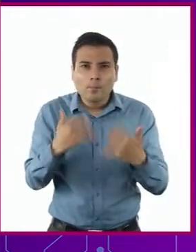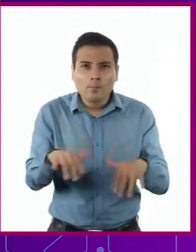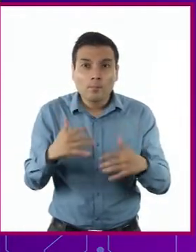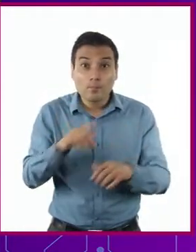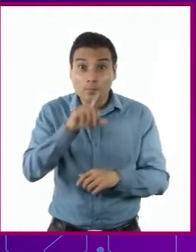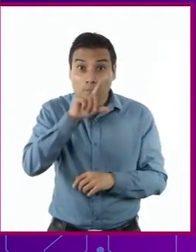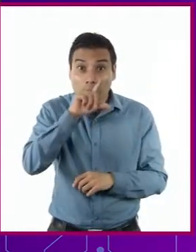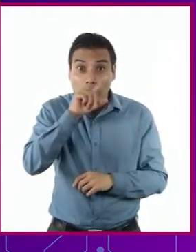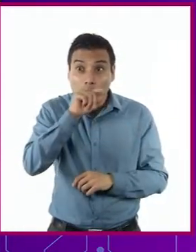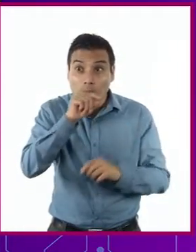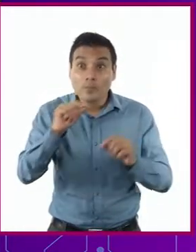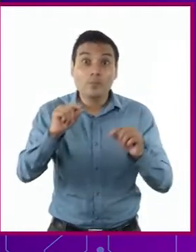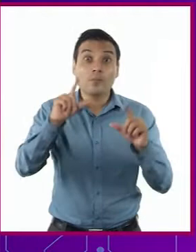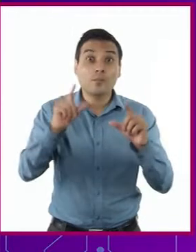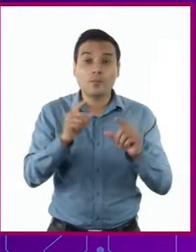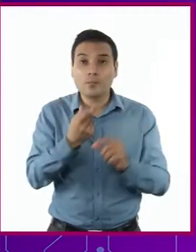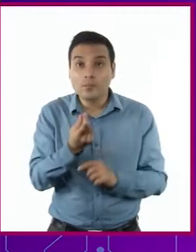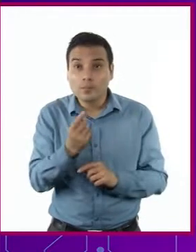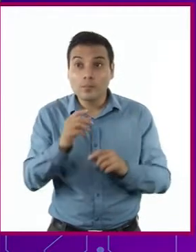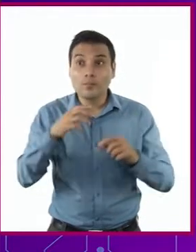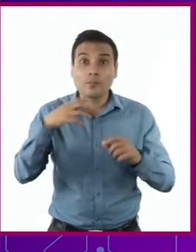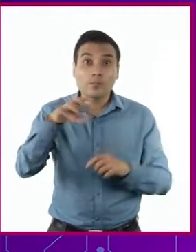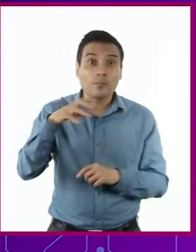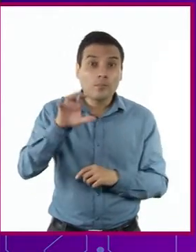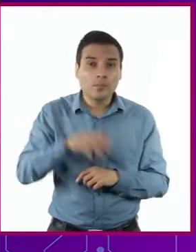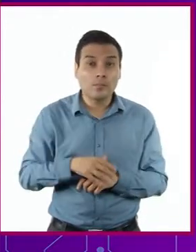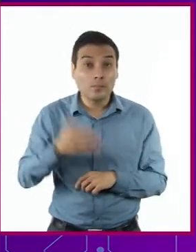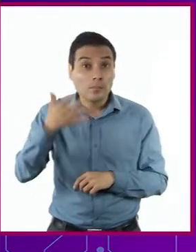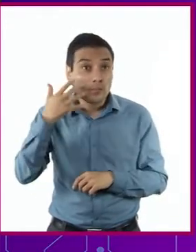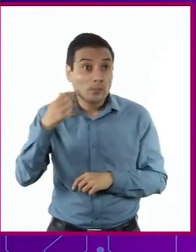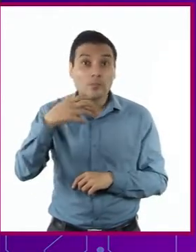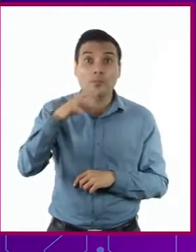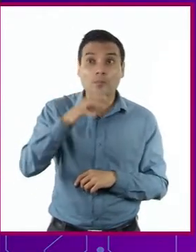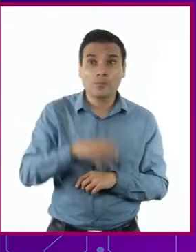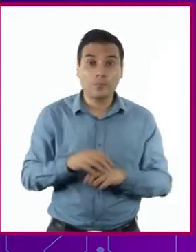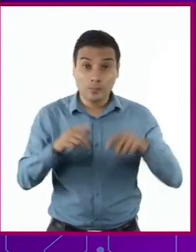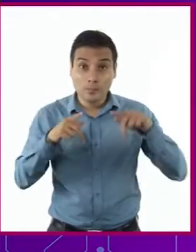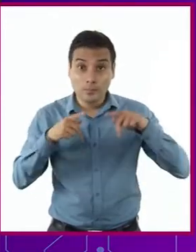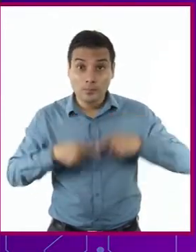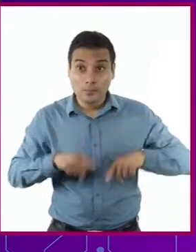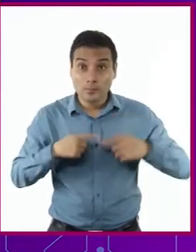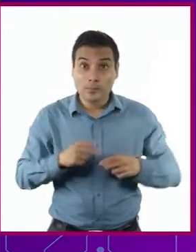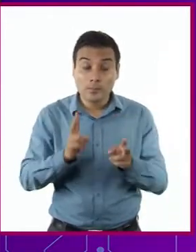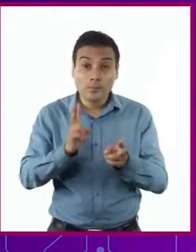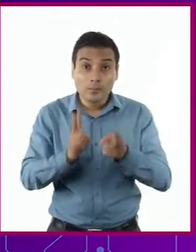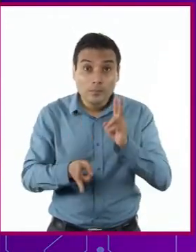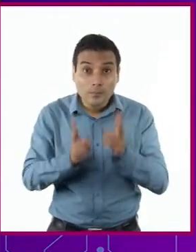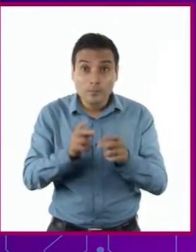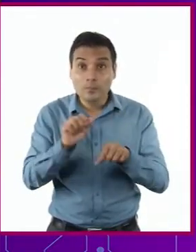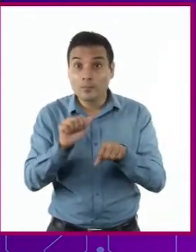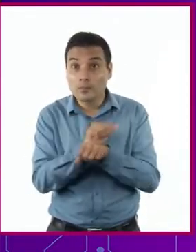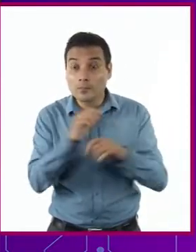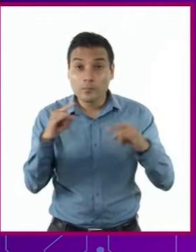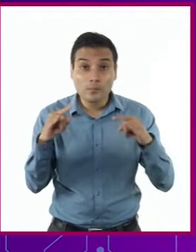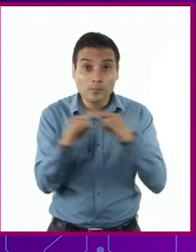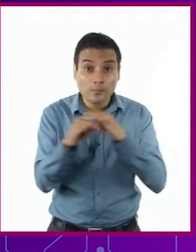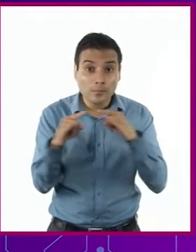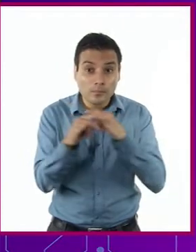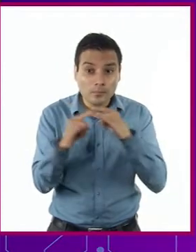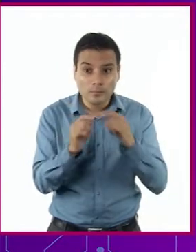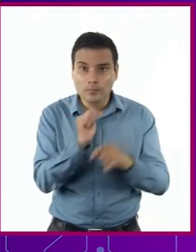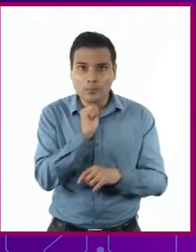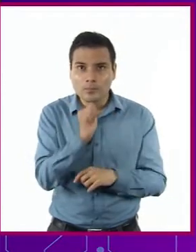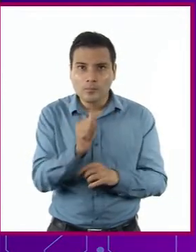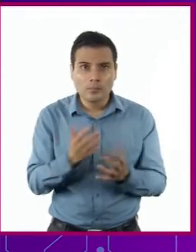pájaros trinaban, ni los perros ladraban, ni los gatos maullaban, ni la gente hablaba, ni los coches se movían. Así como